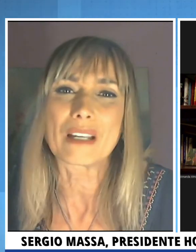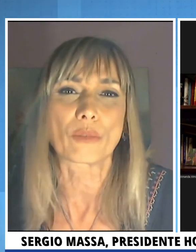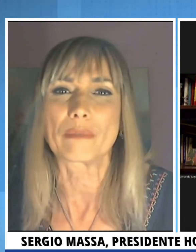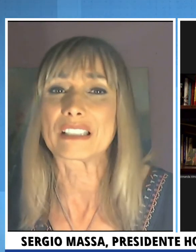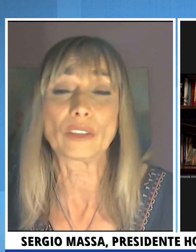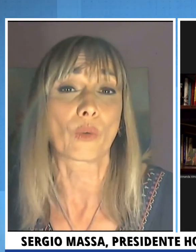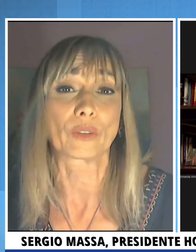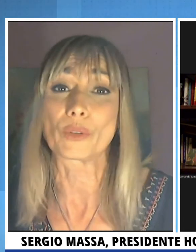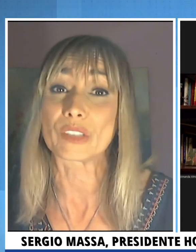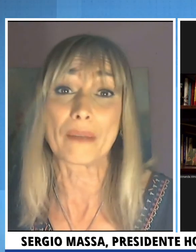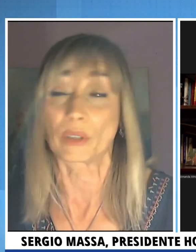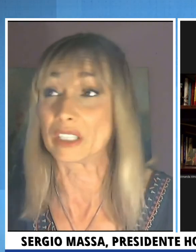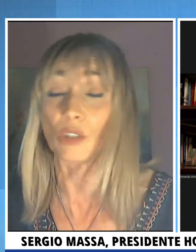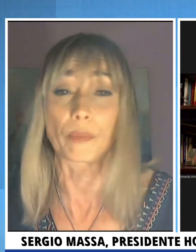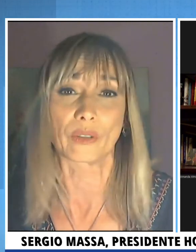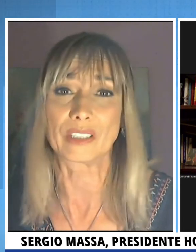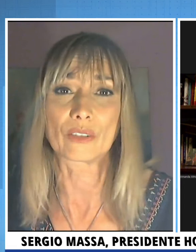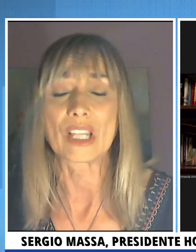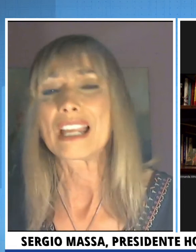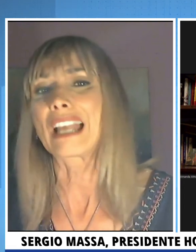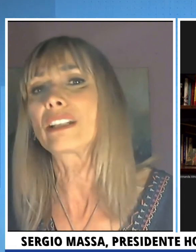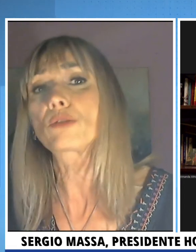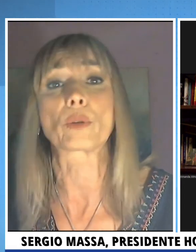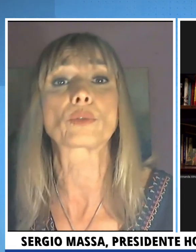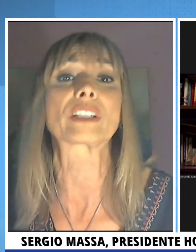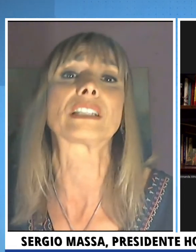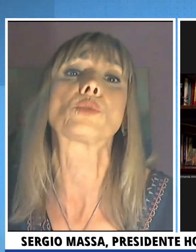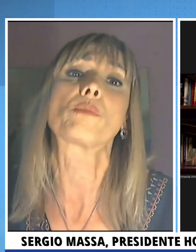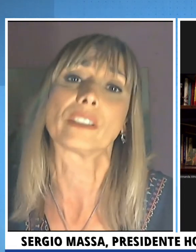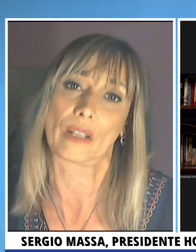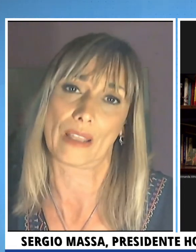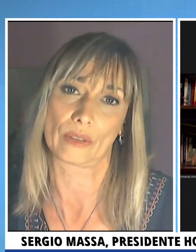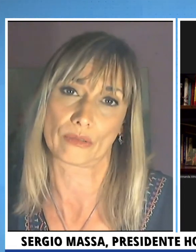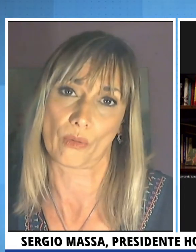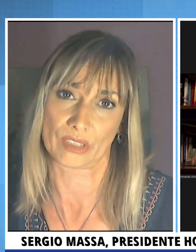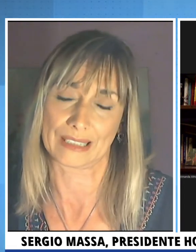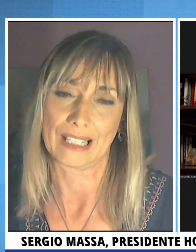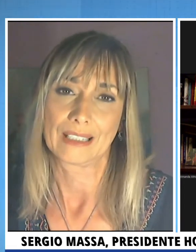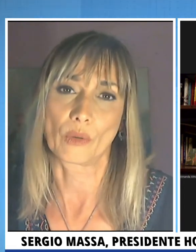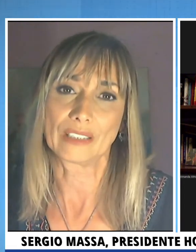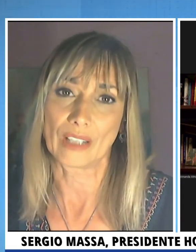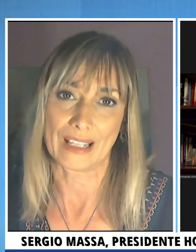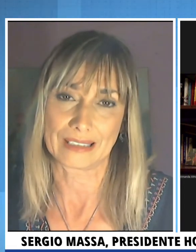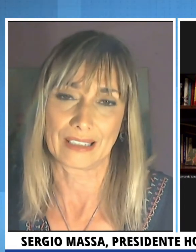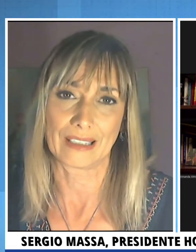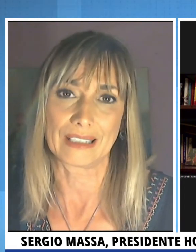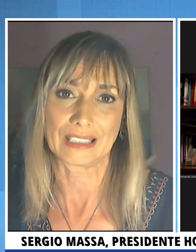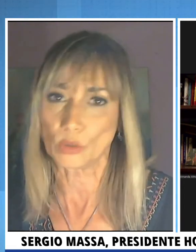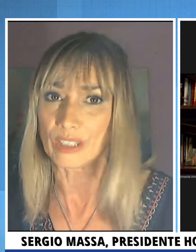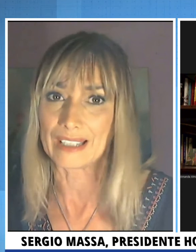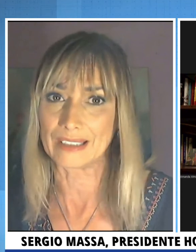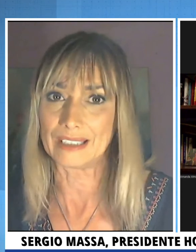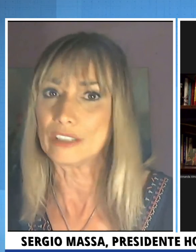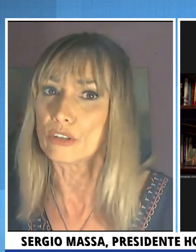mínimas o minimizando, cuando uno sabe, y por registros periodísticos, que hay incluso productores que están durmiendo al lado de sus bolsas, cuidándolas y se